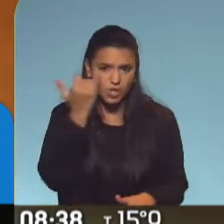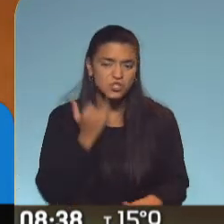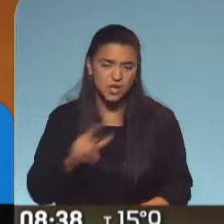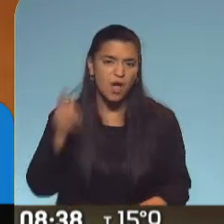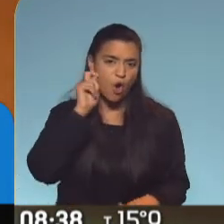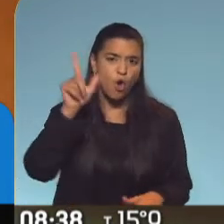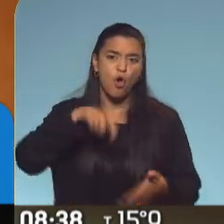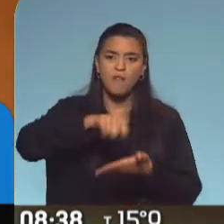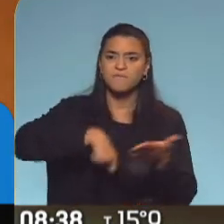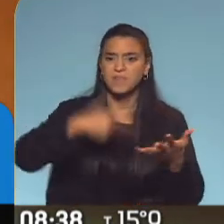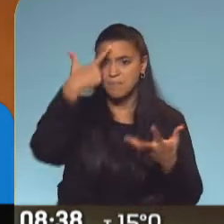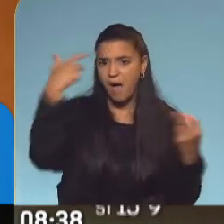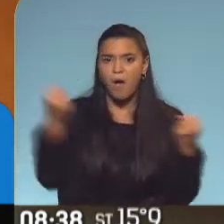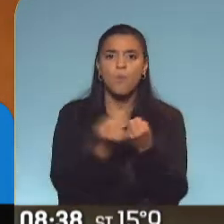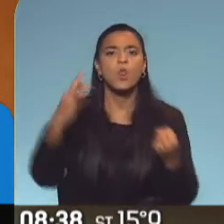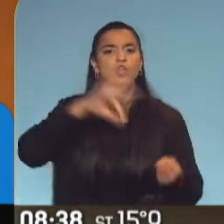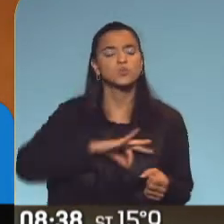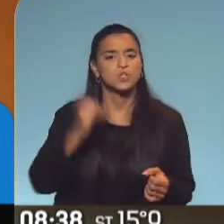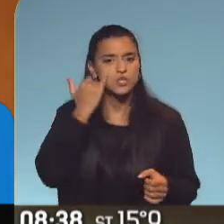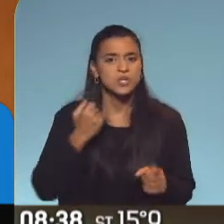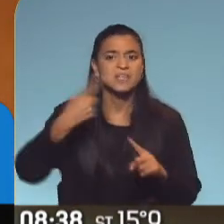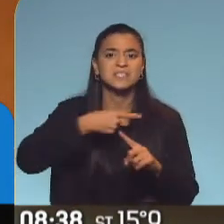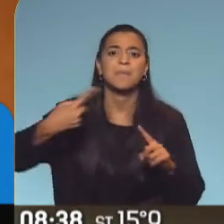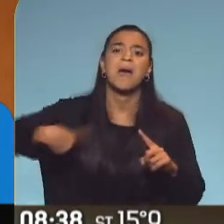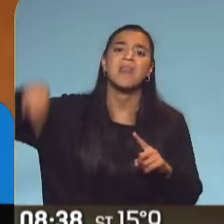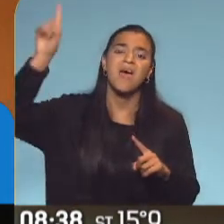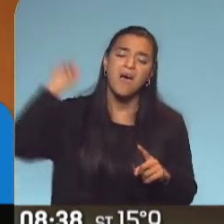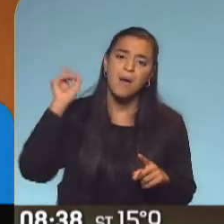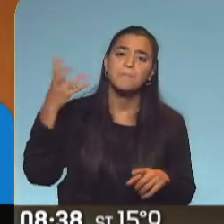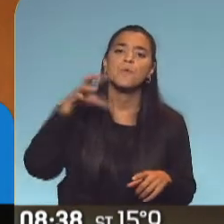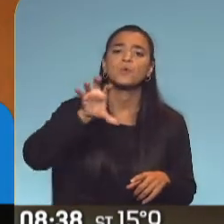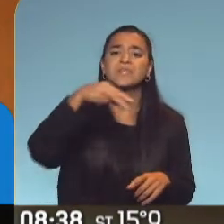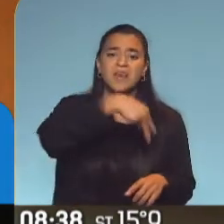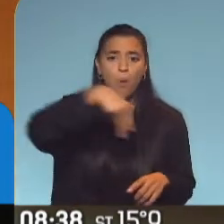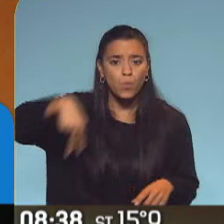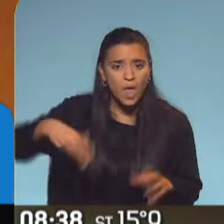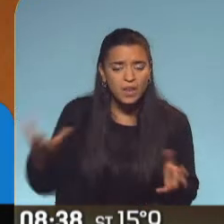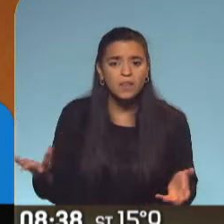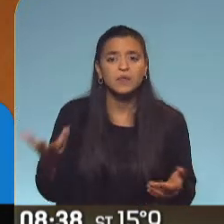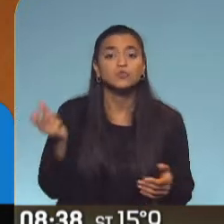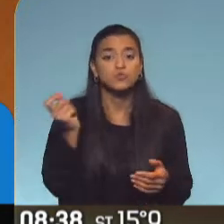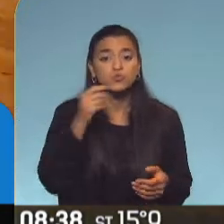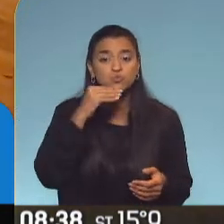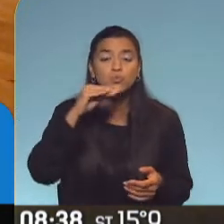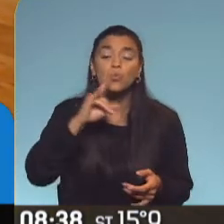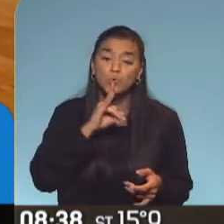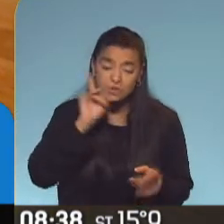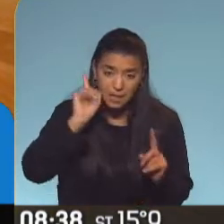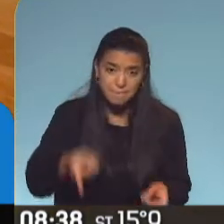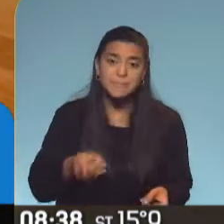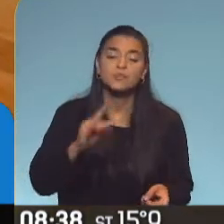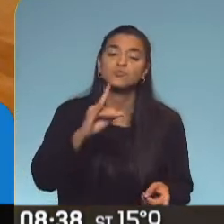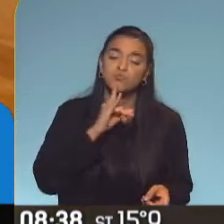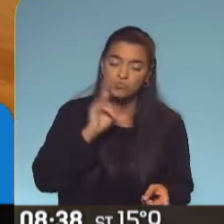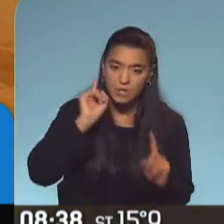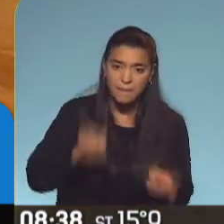logrado firmar la paritaria, como logramos también la semana pasada en la provincia de Neuquén. No estamos teniendo... Chubut también comenzaron